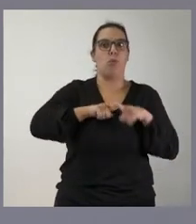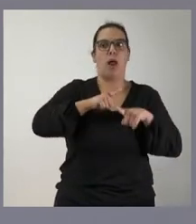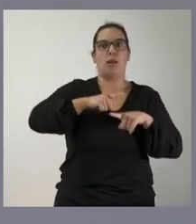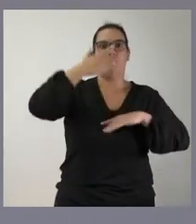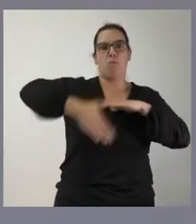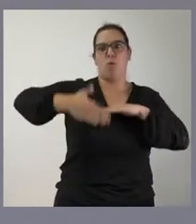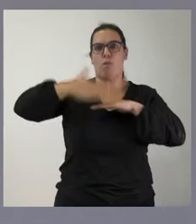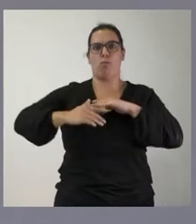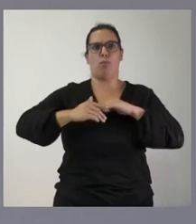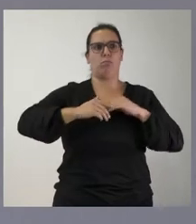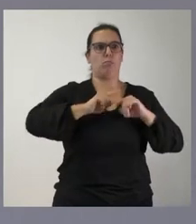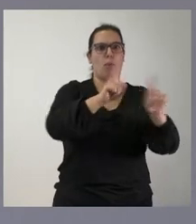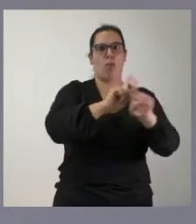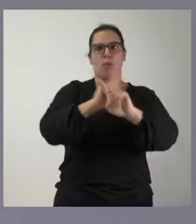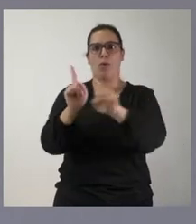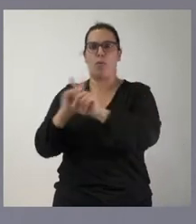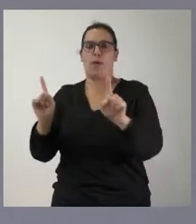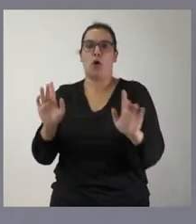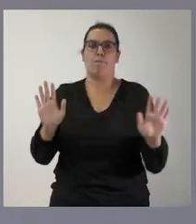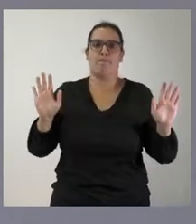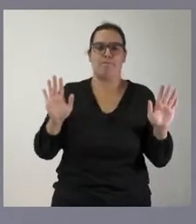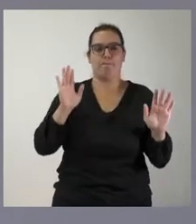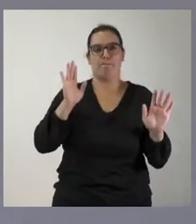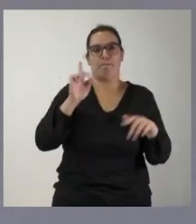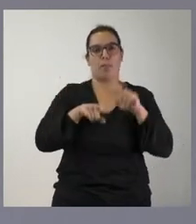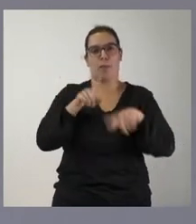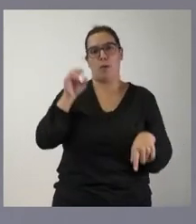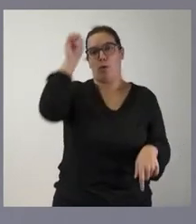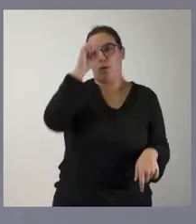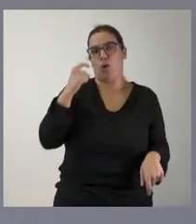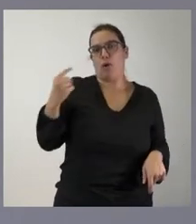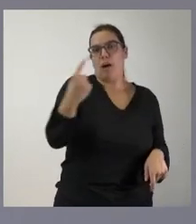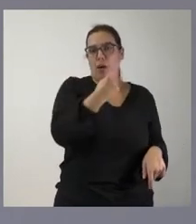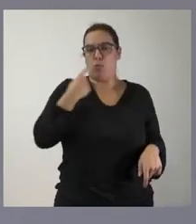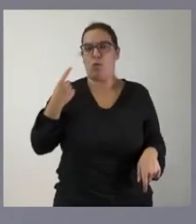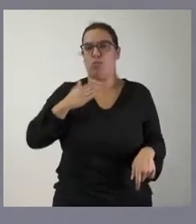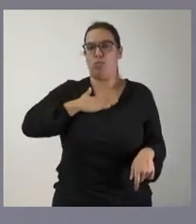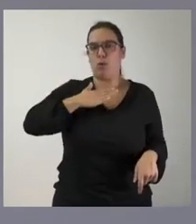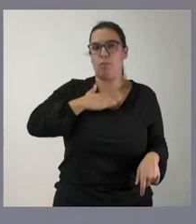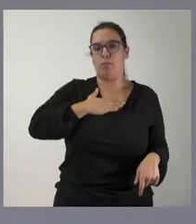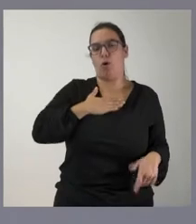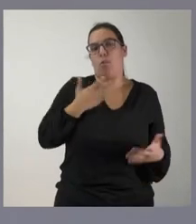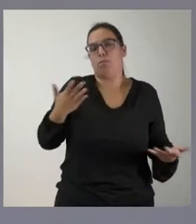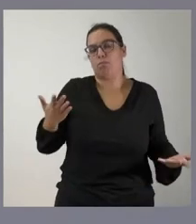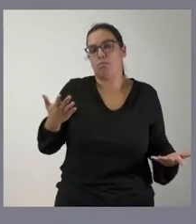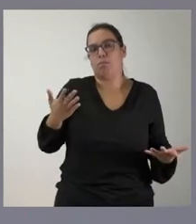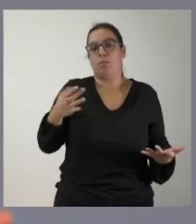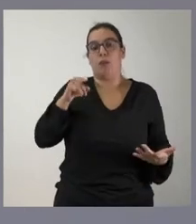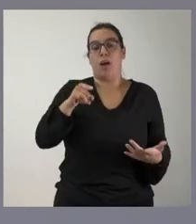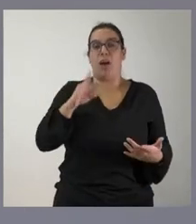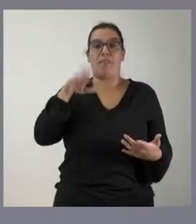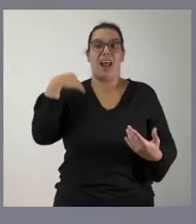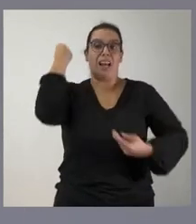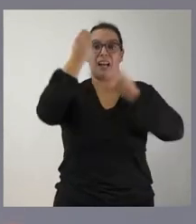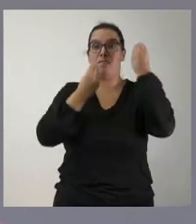todo aspecto que no tiene que ver ya con la transmisión del covid si en un elemento propio en el ámbito de salud pública y donde la reflexión